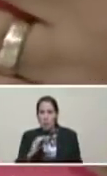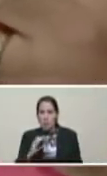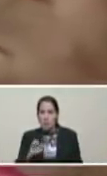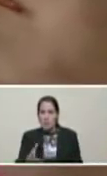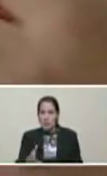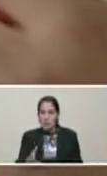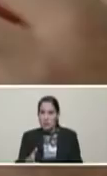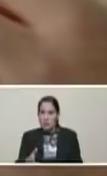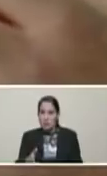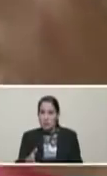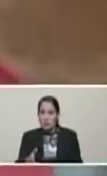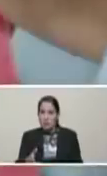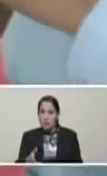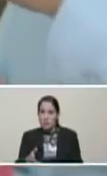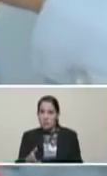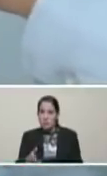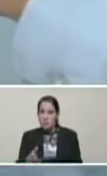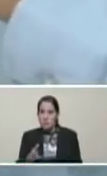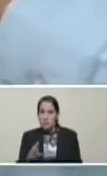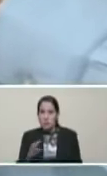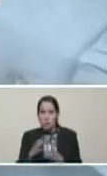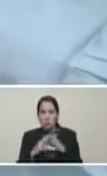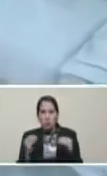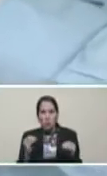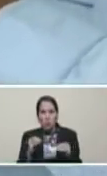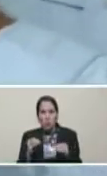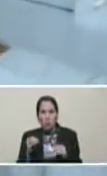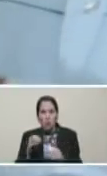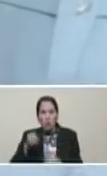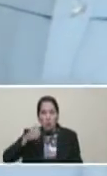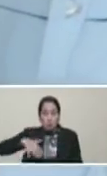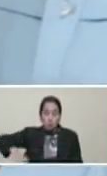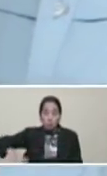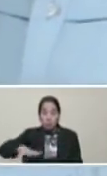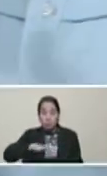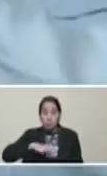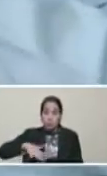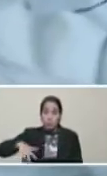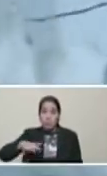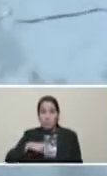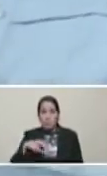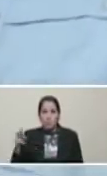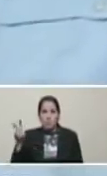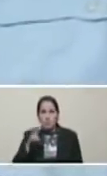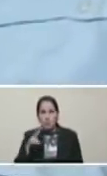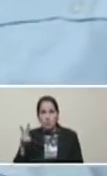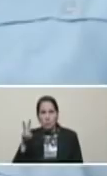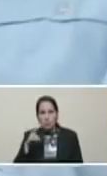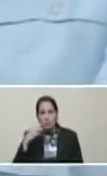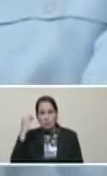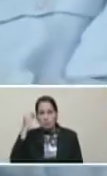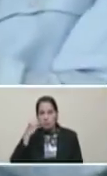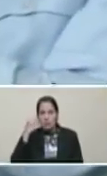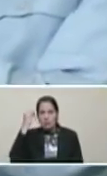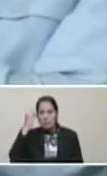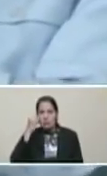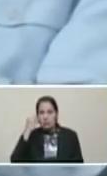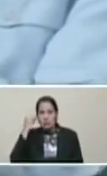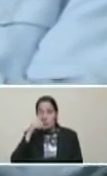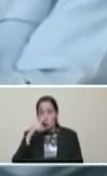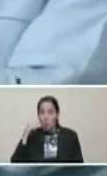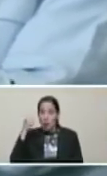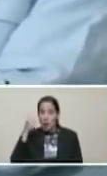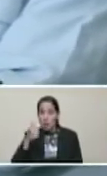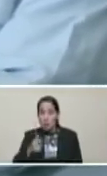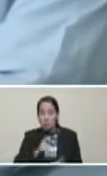a lo largo y ancho del país fue más cerrado con paciencia sabiduría durante más de un